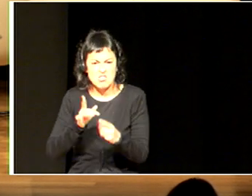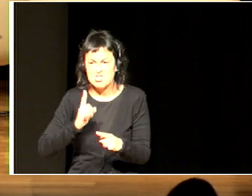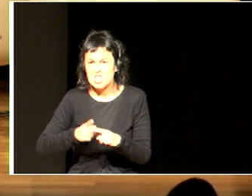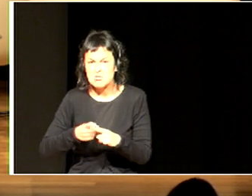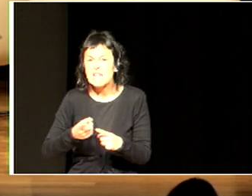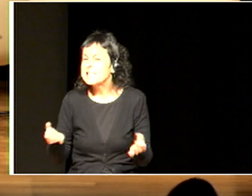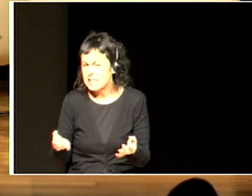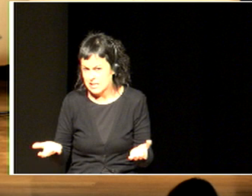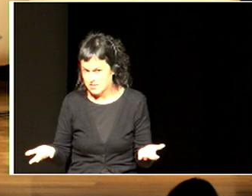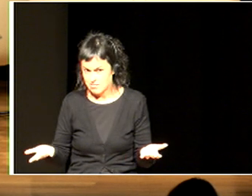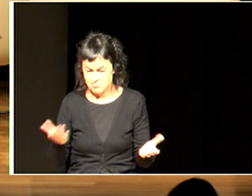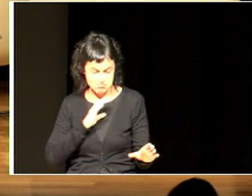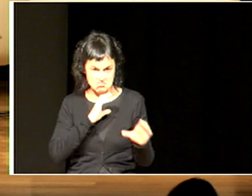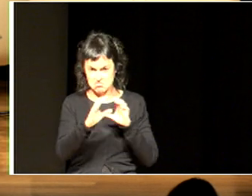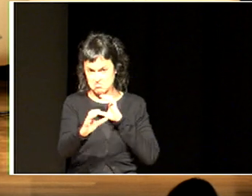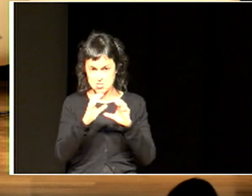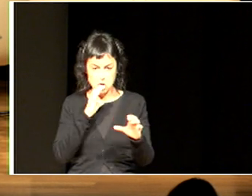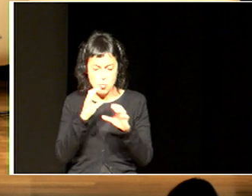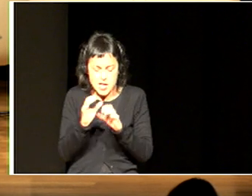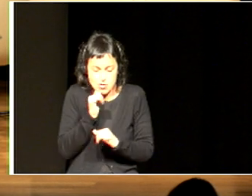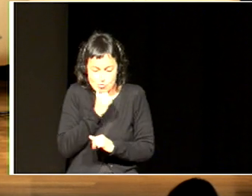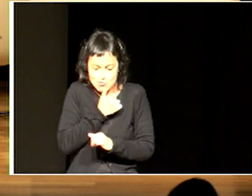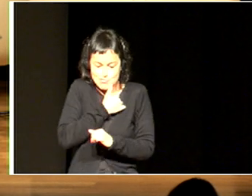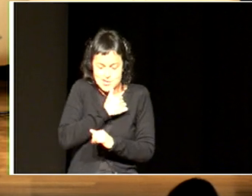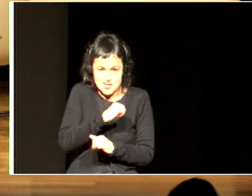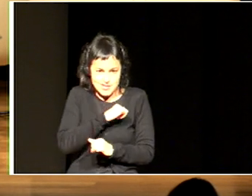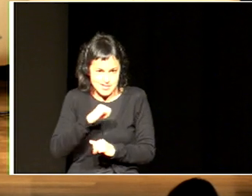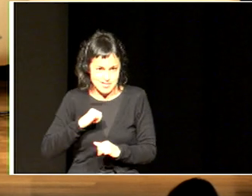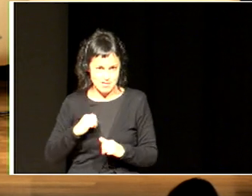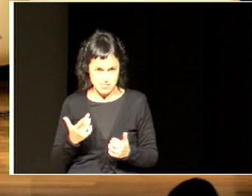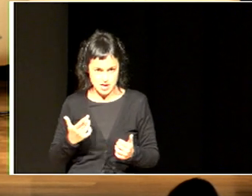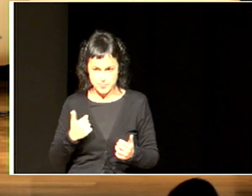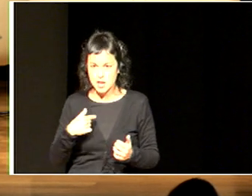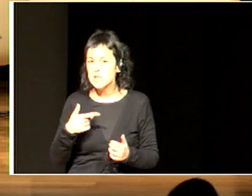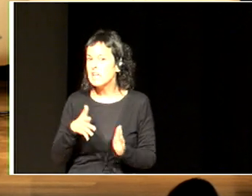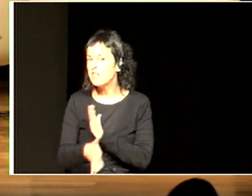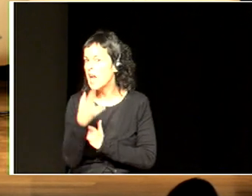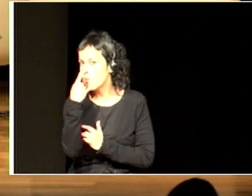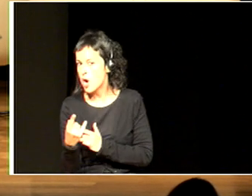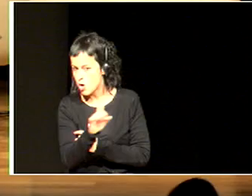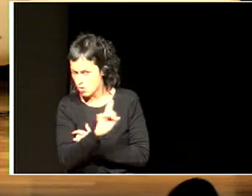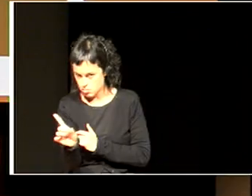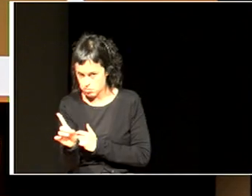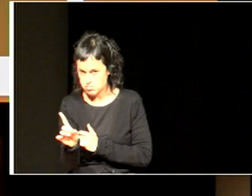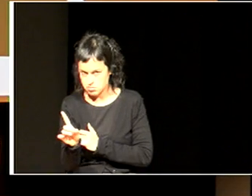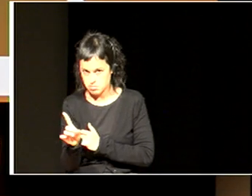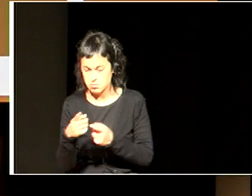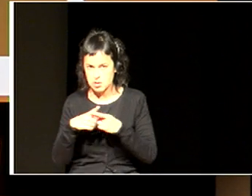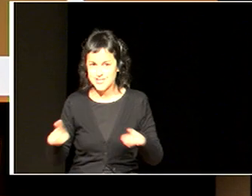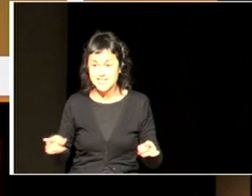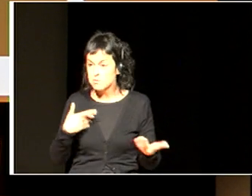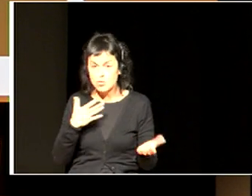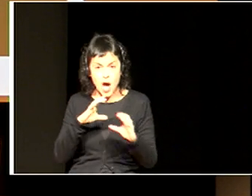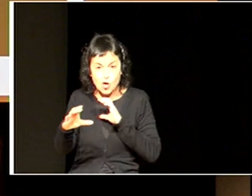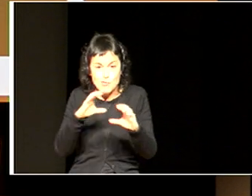que la comunicación más íntima que puedes tener y no estoy hablando de que haya que estar enamorado pero es una comunicación muy